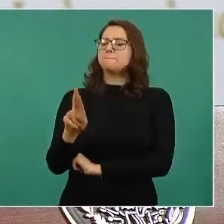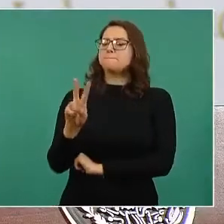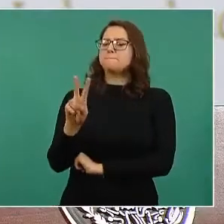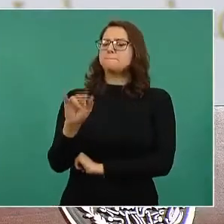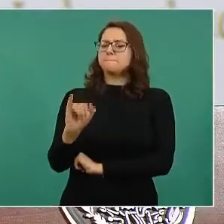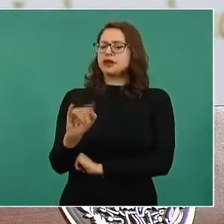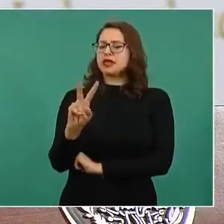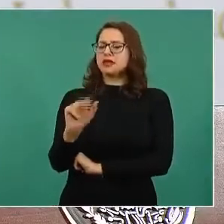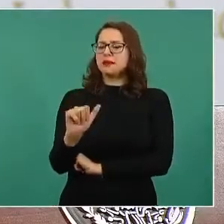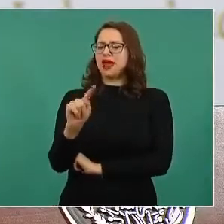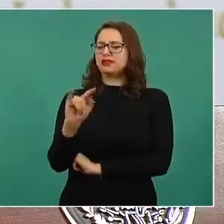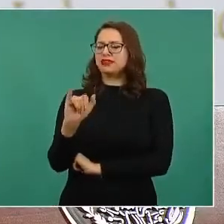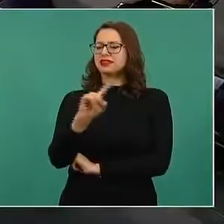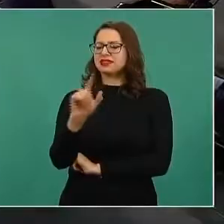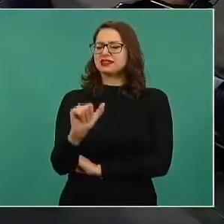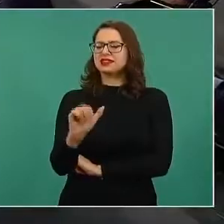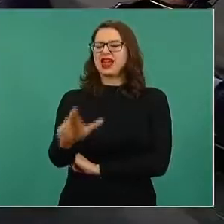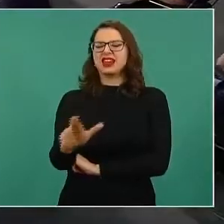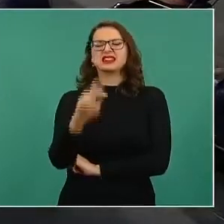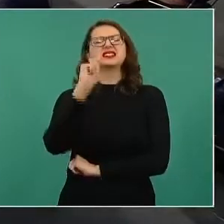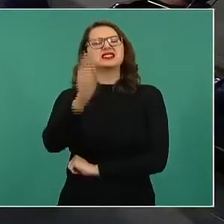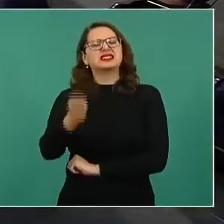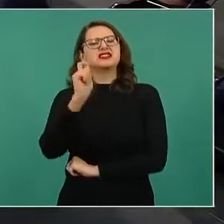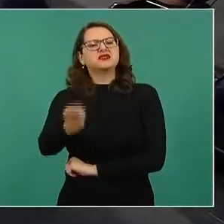¿No tienes el diccionario?